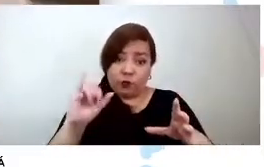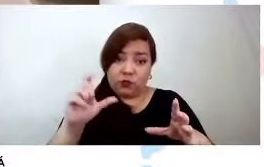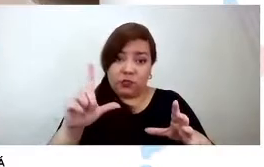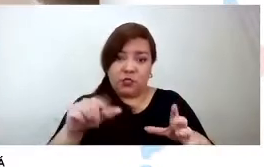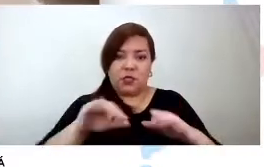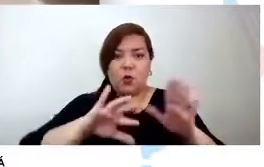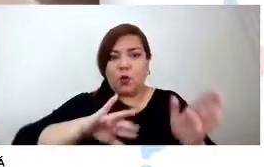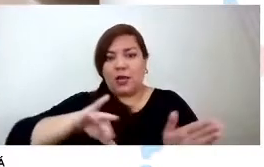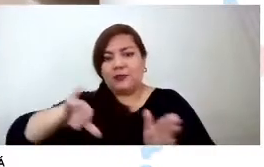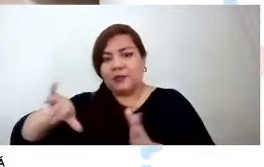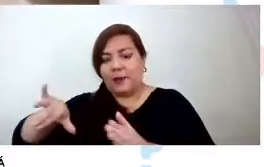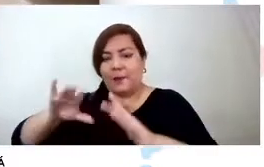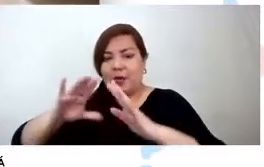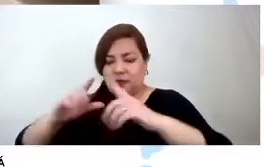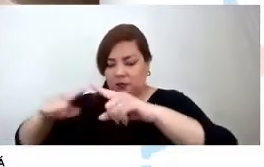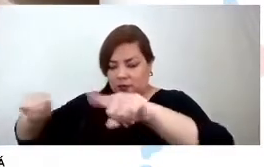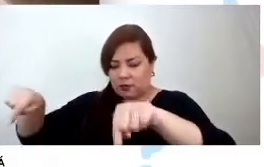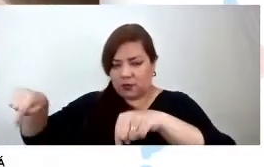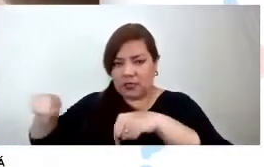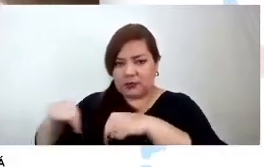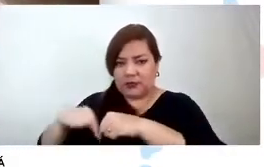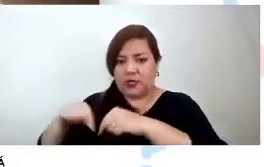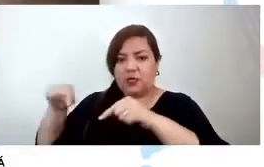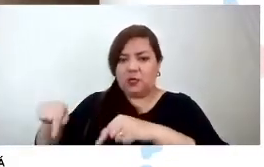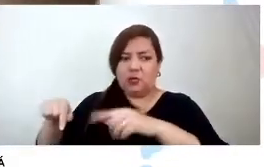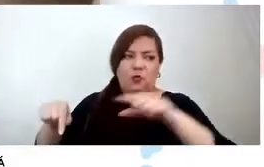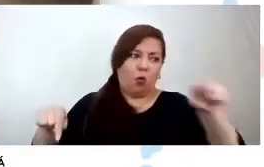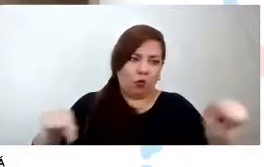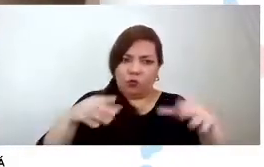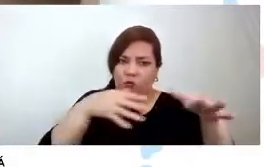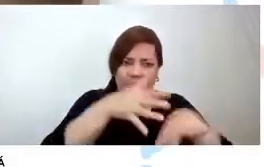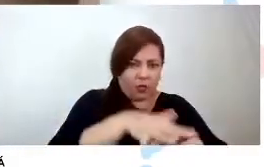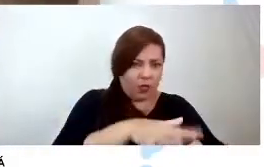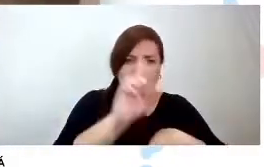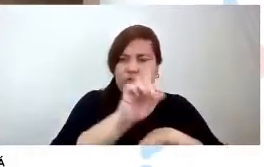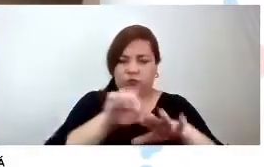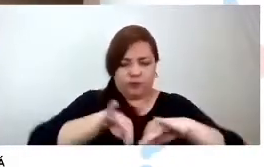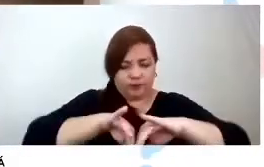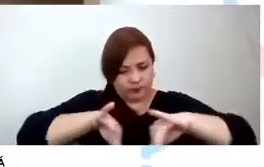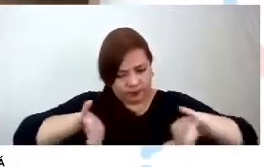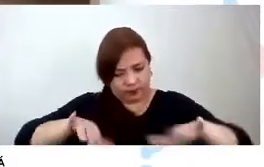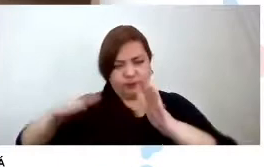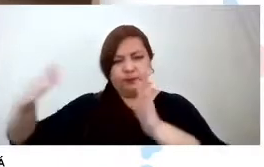junto al resto de la colección arqueológica y está en